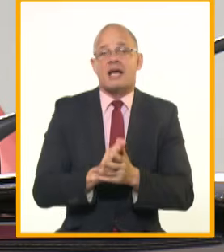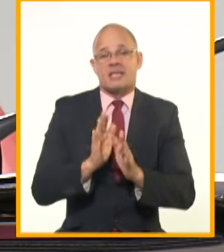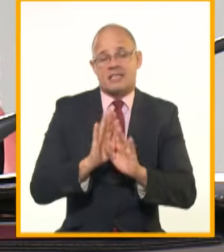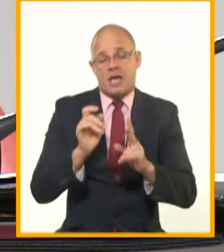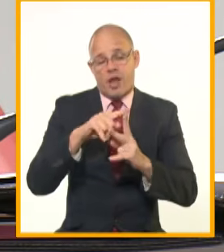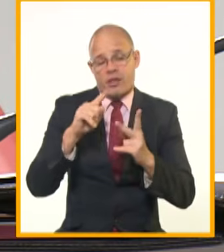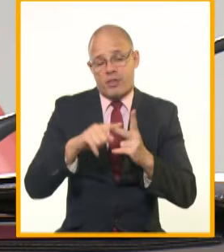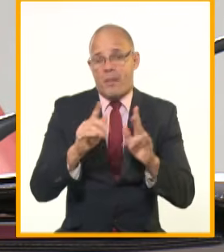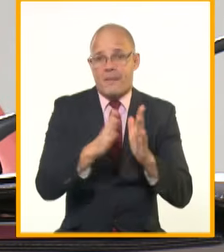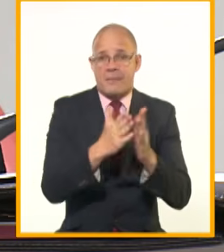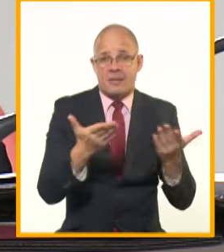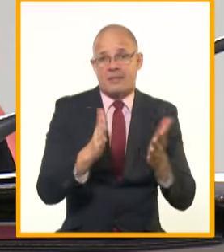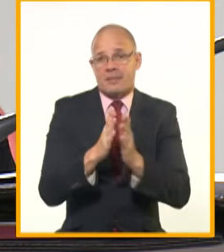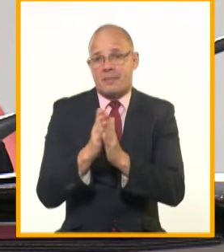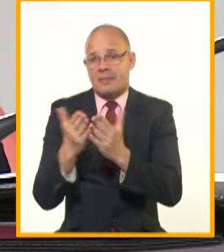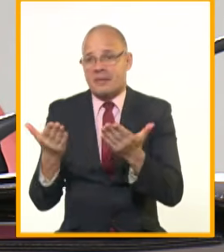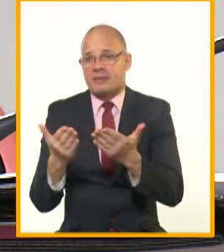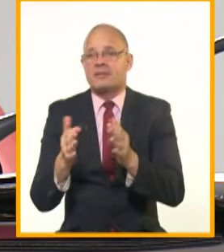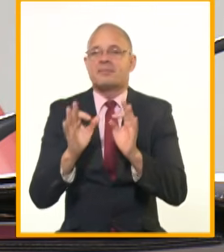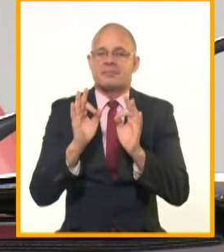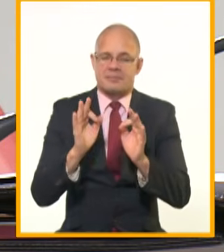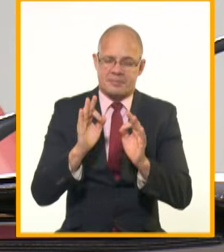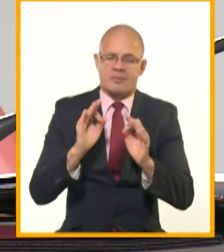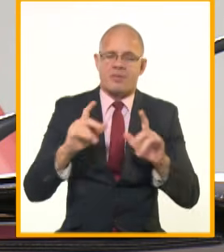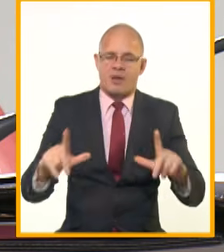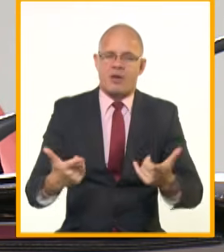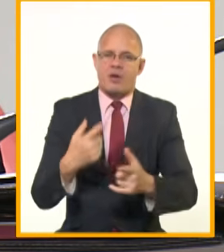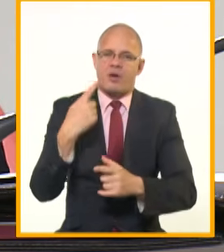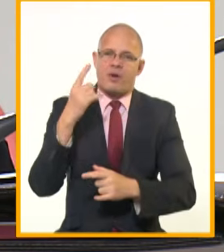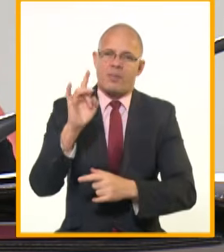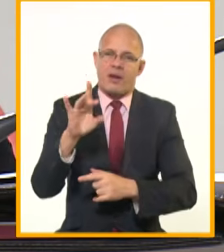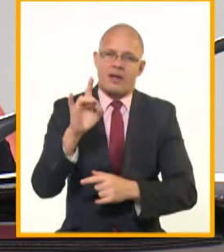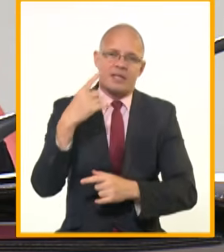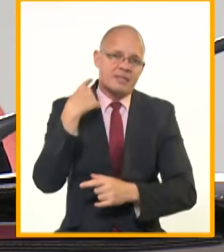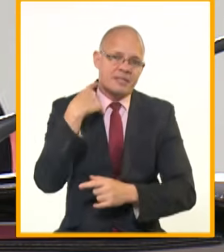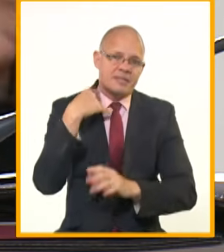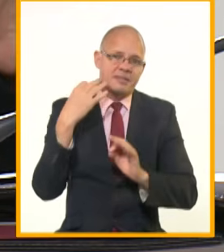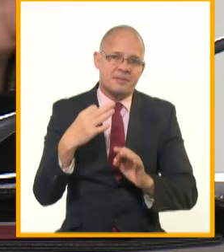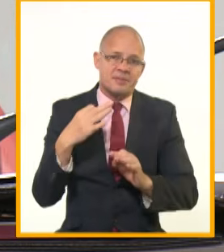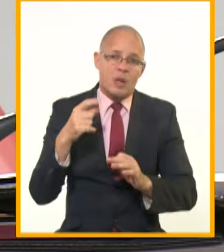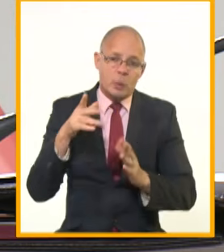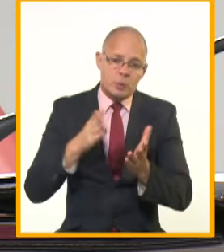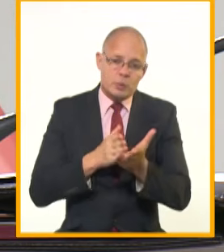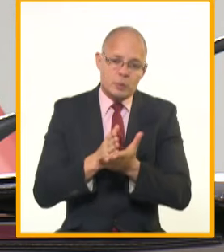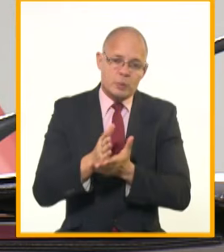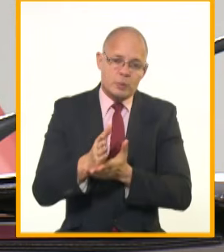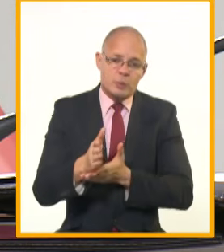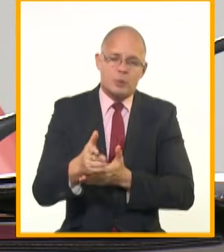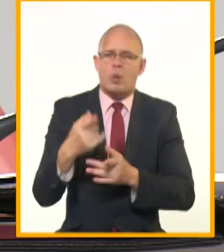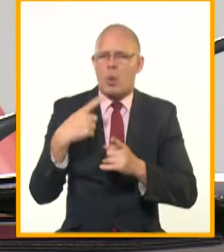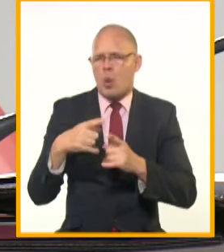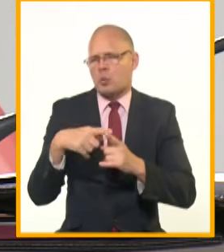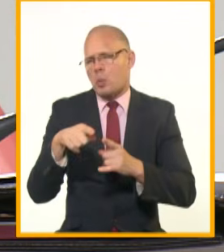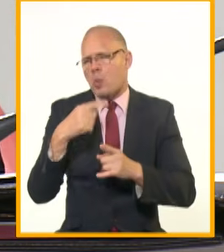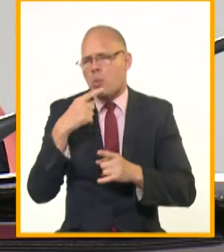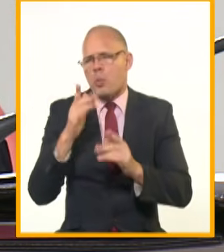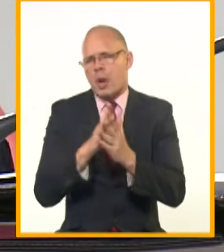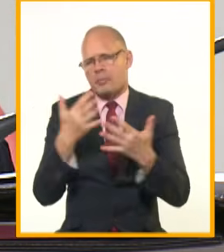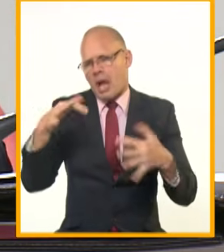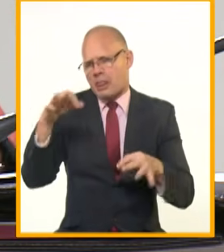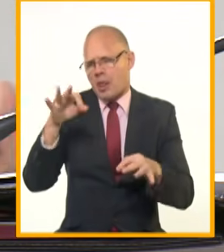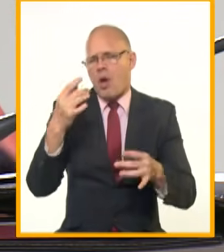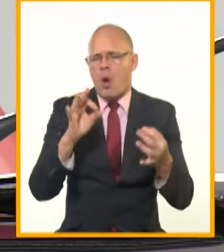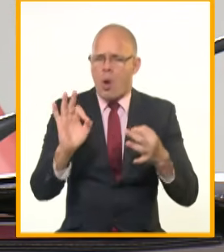años también de labor ininterrumpida, tanto en sus ediciones impresas como en sus ediciones